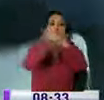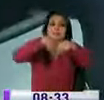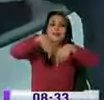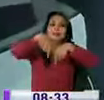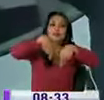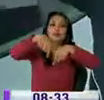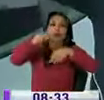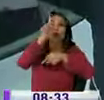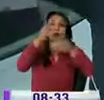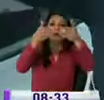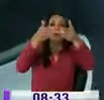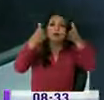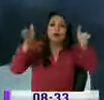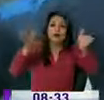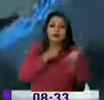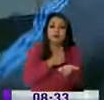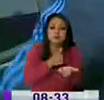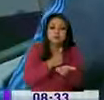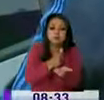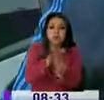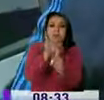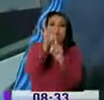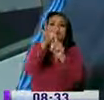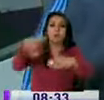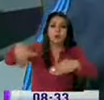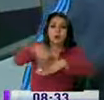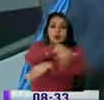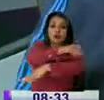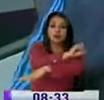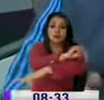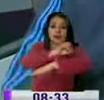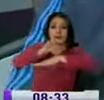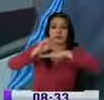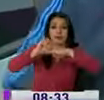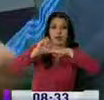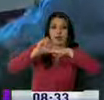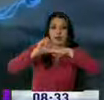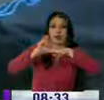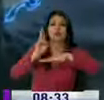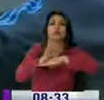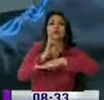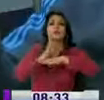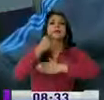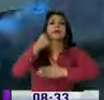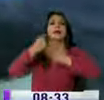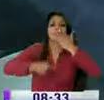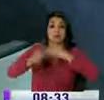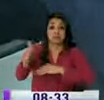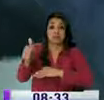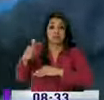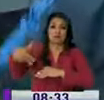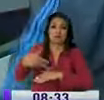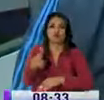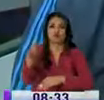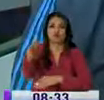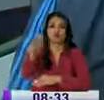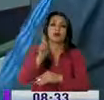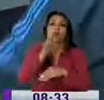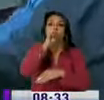puerta de acceso en la parte principal del Occidental, pero ellos solo lo utilizan para los señores empleados.